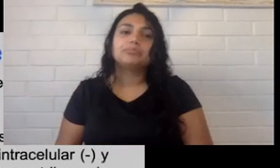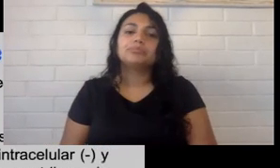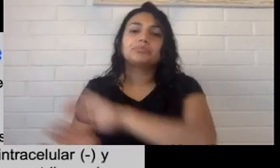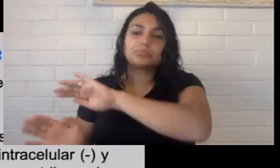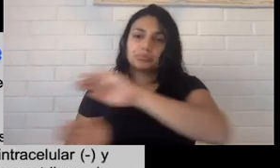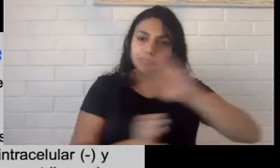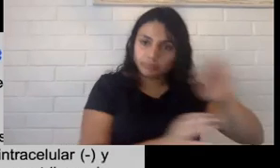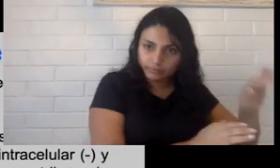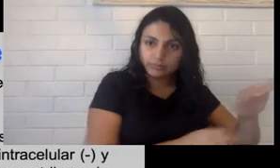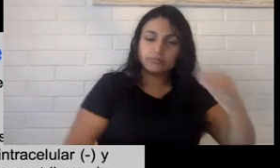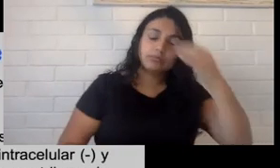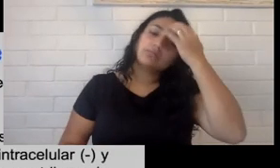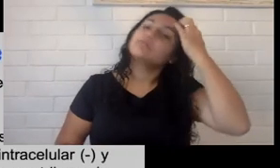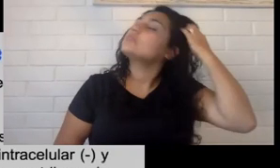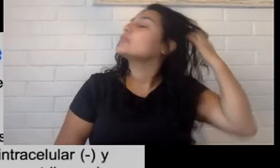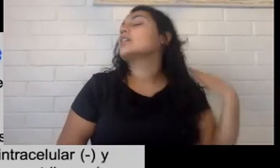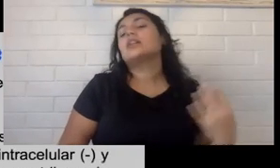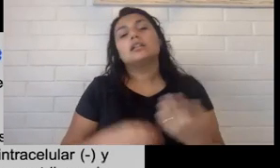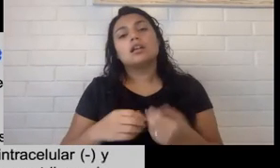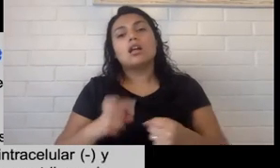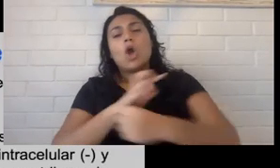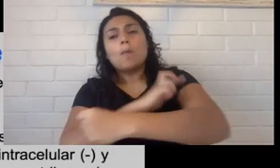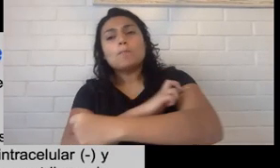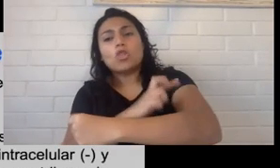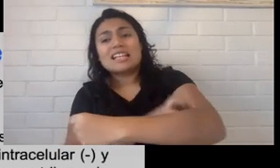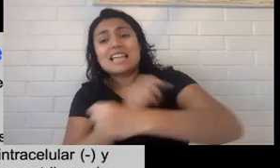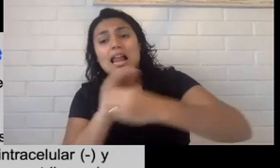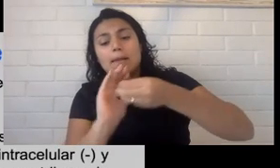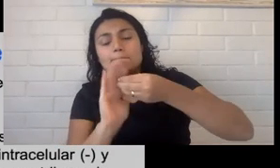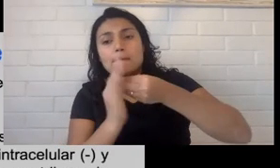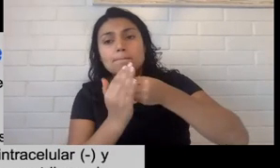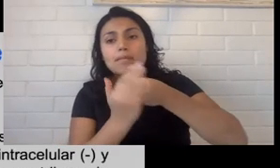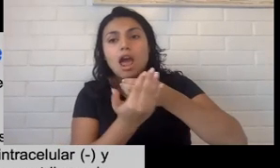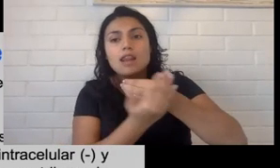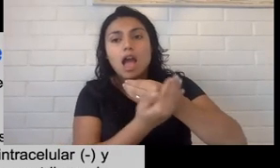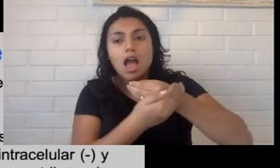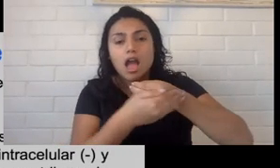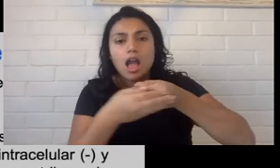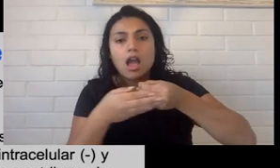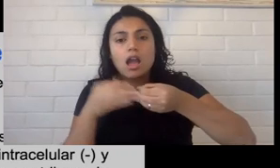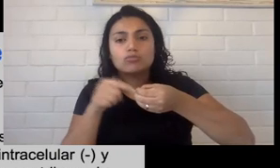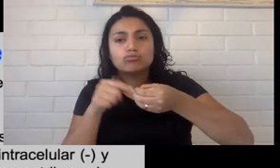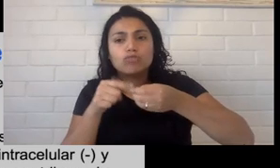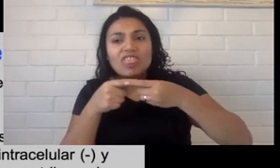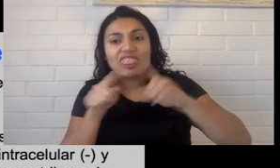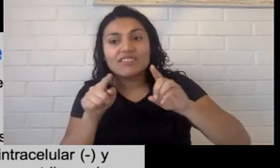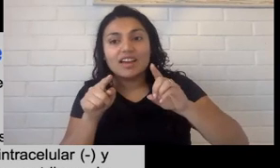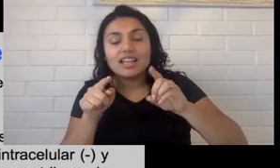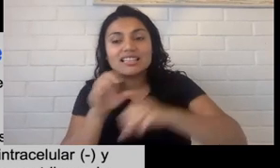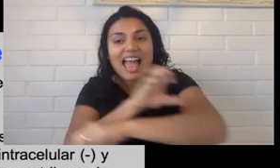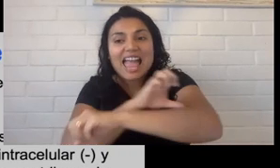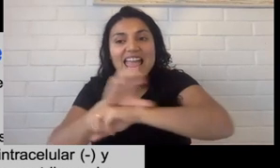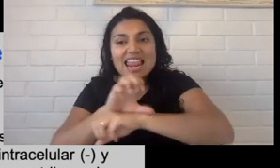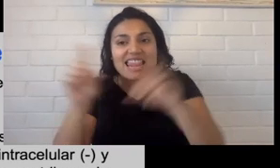Ahora, el potencial de membrana, que en el fondo es una diferencia de energía eléctrica, lo que se llama